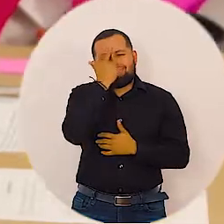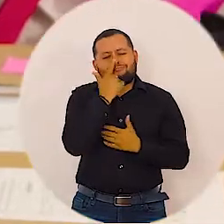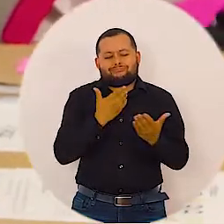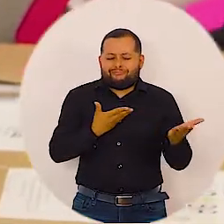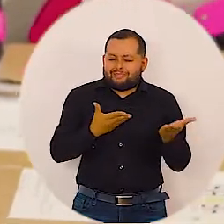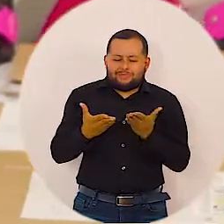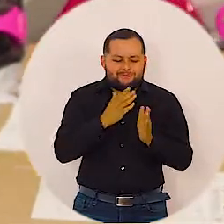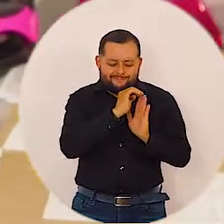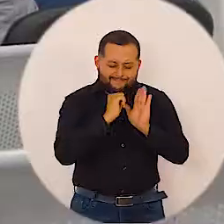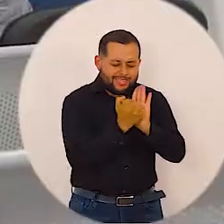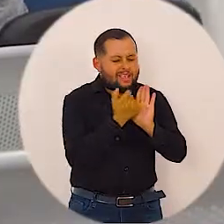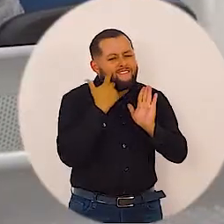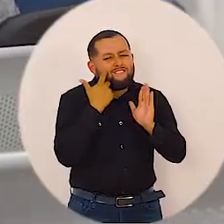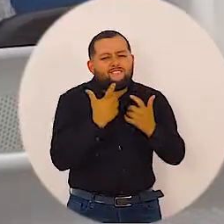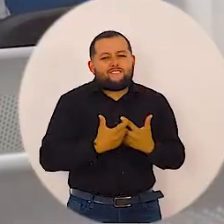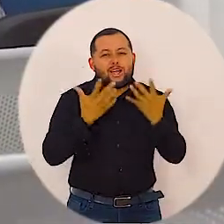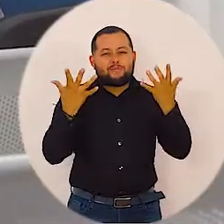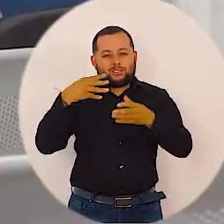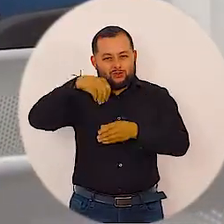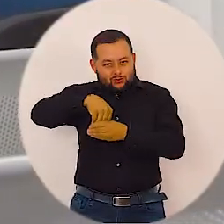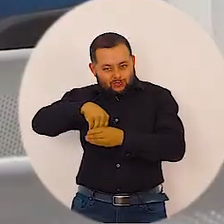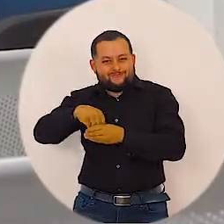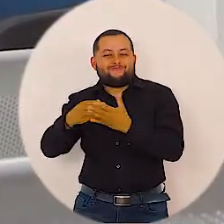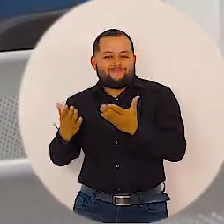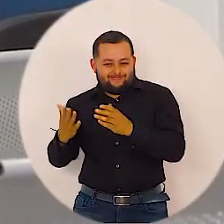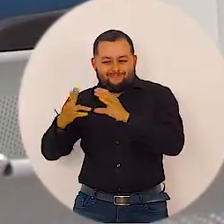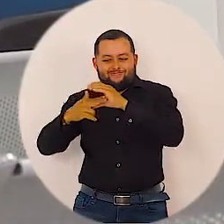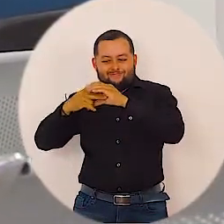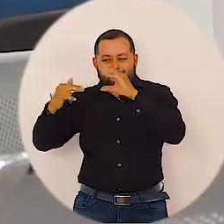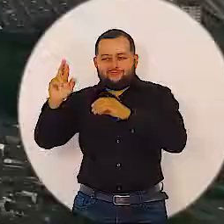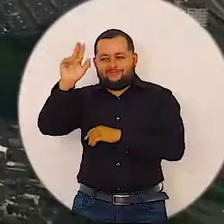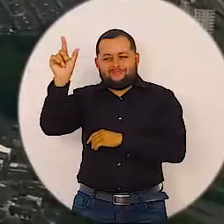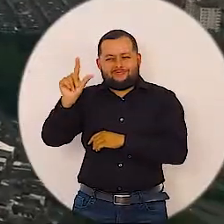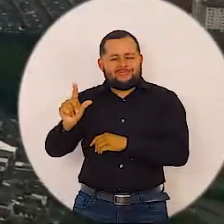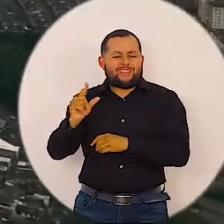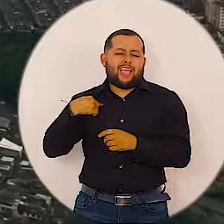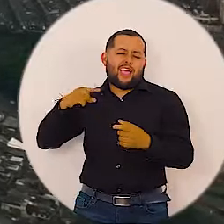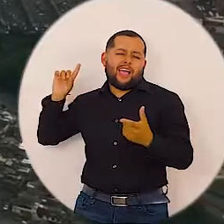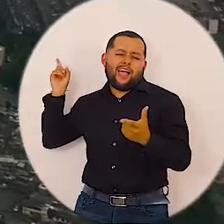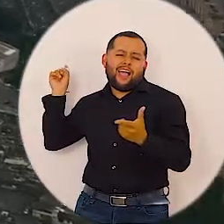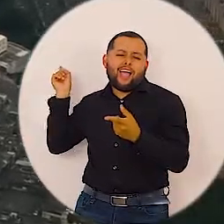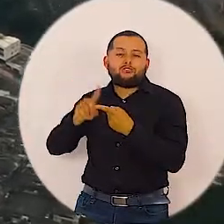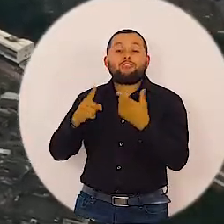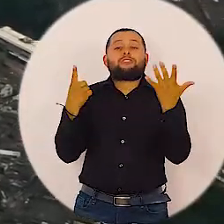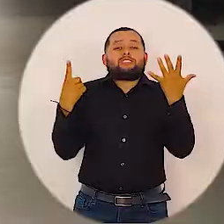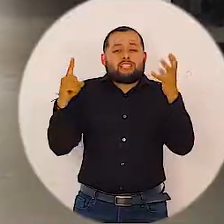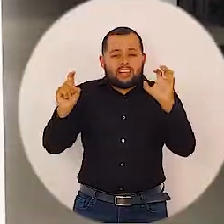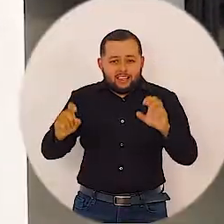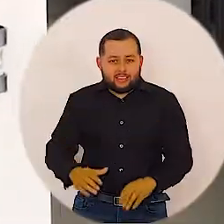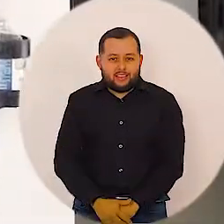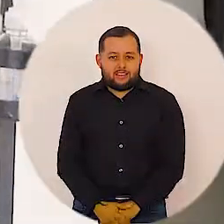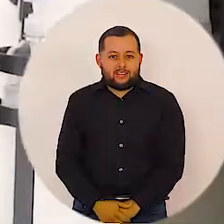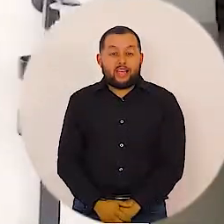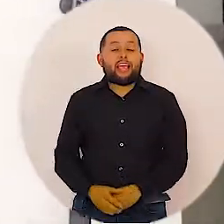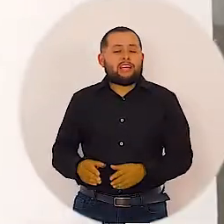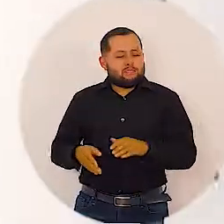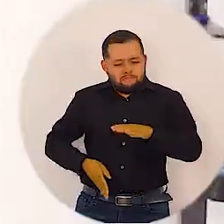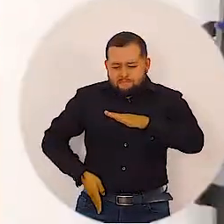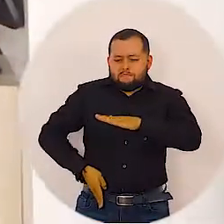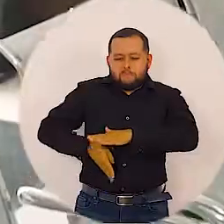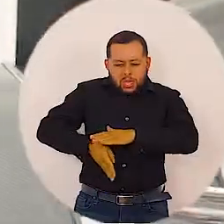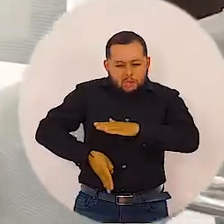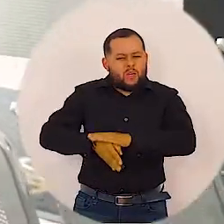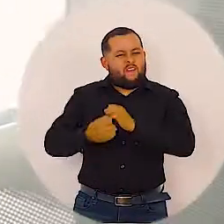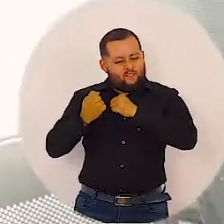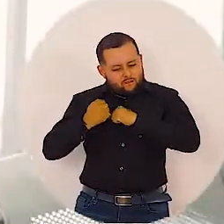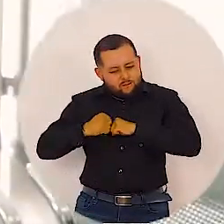sello inconfundible de la Caja de Compensación de los Risaraldenses por más de 60 años y en nuestro permanente